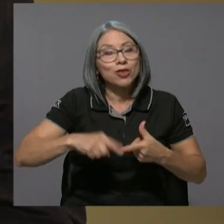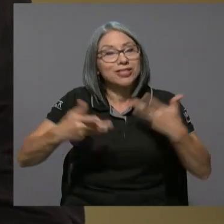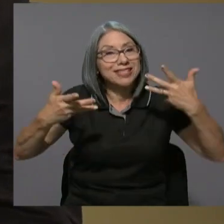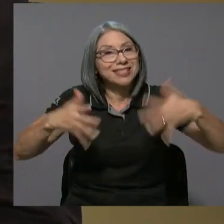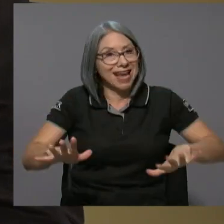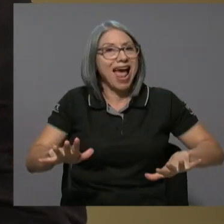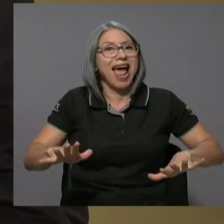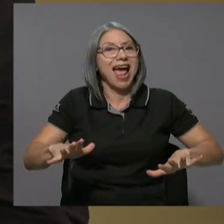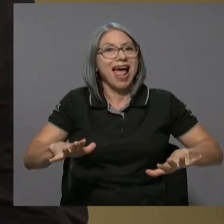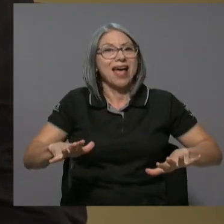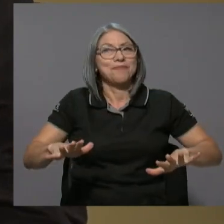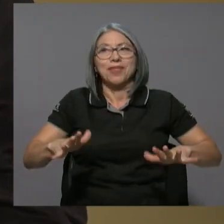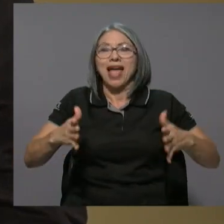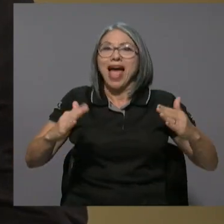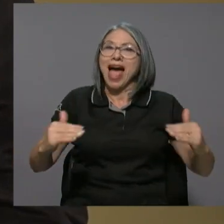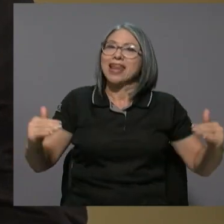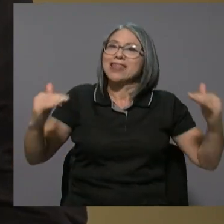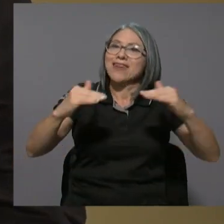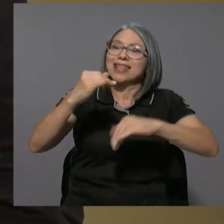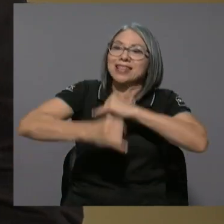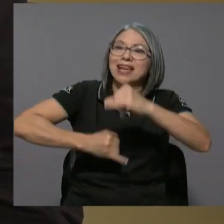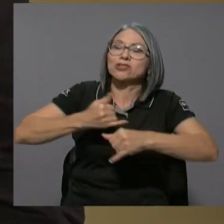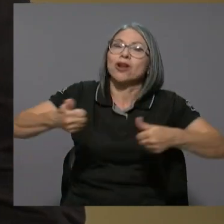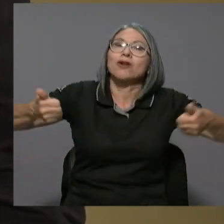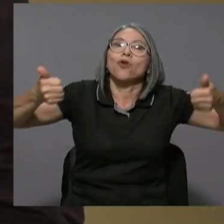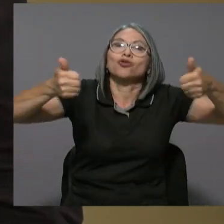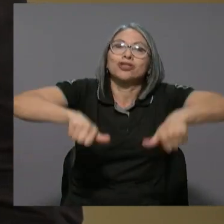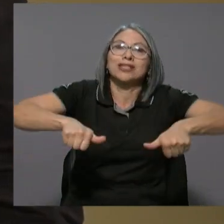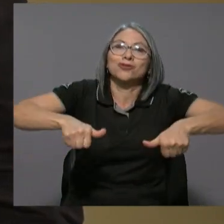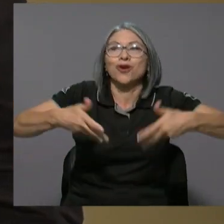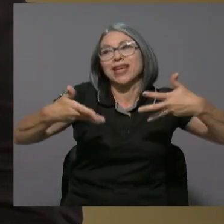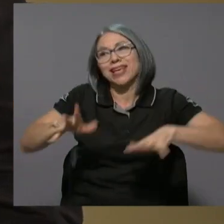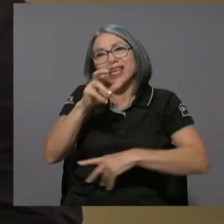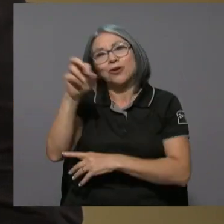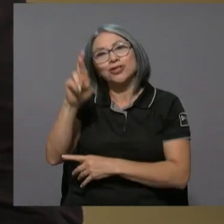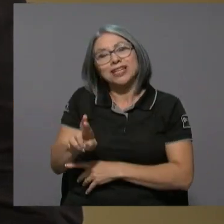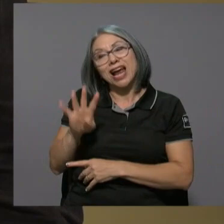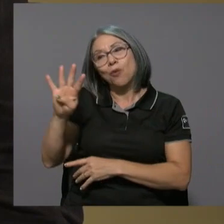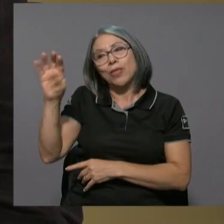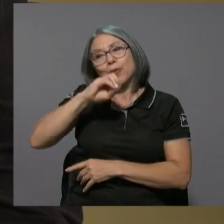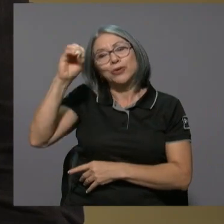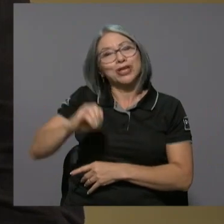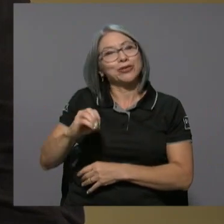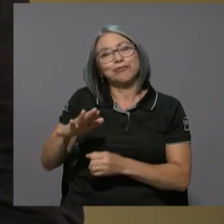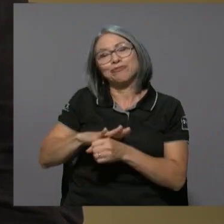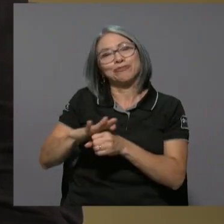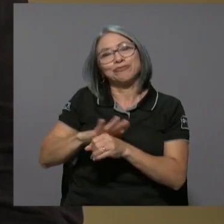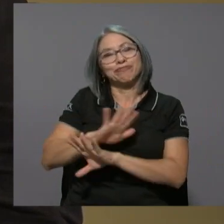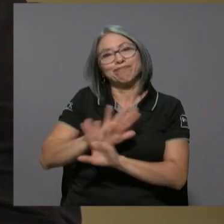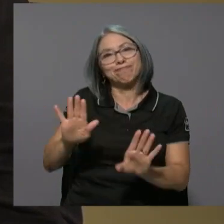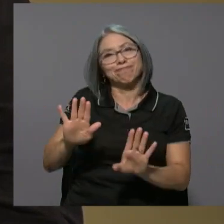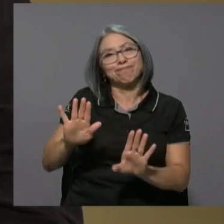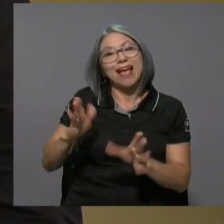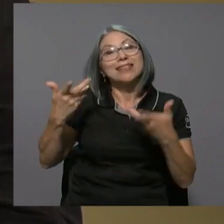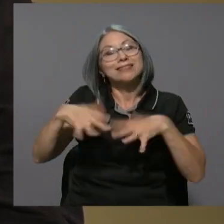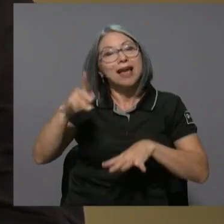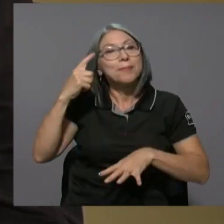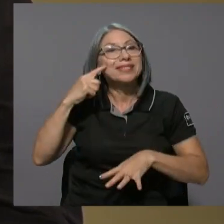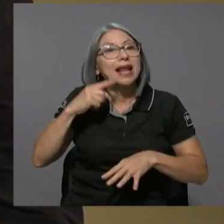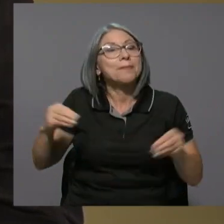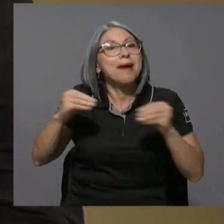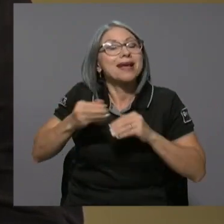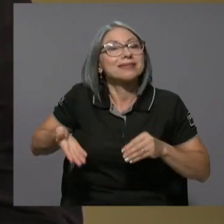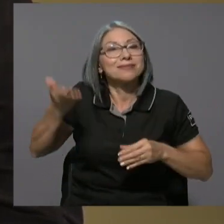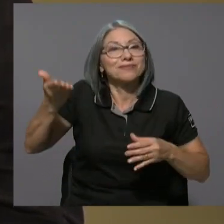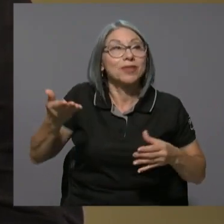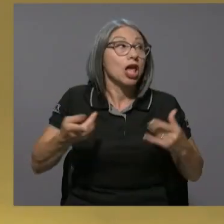el consenso a nivel internacional es que ya Costa Rica un 4% no le alcanza, ¿verdad? Ya tendría que estar pensando en algo más.